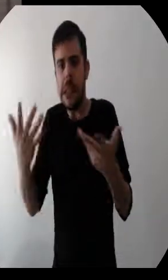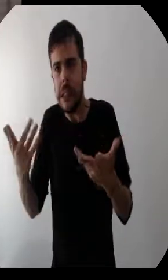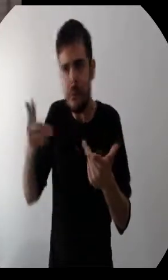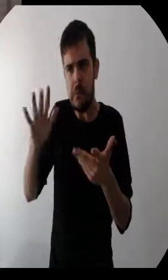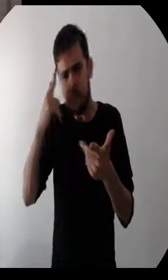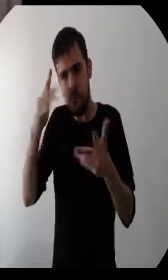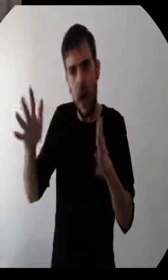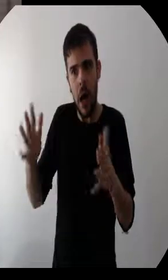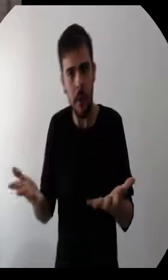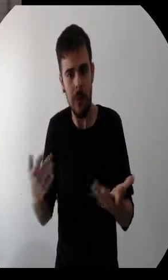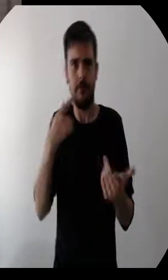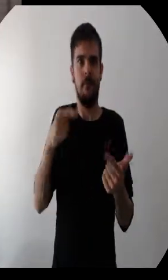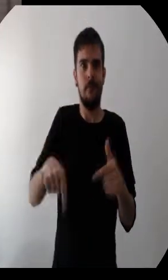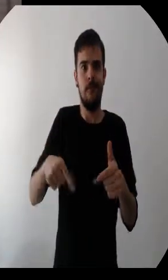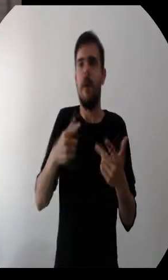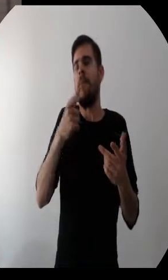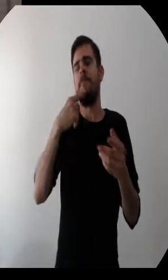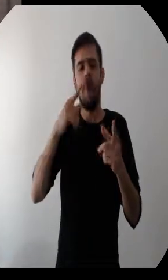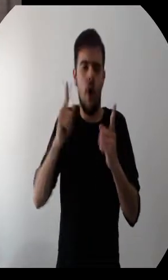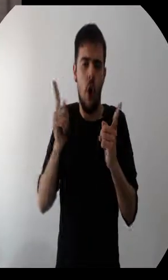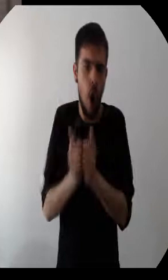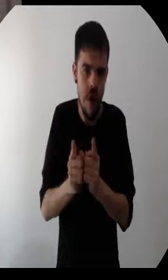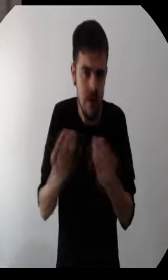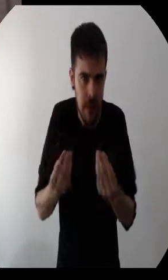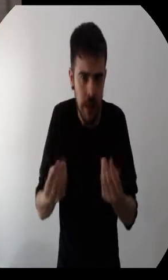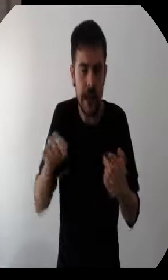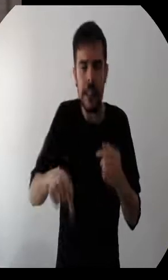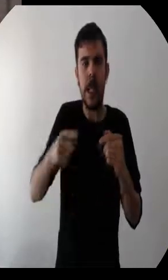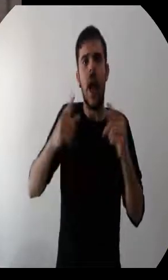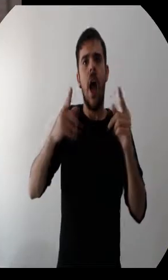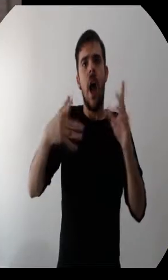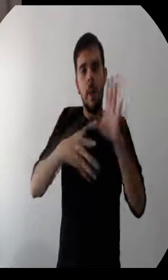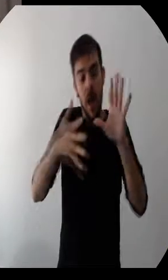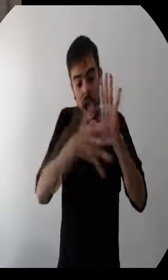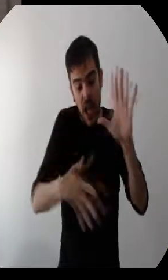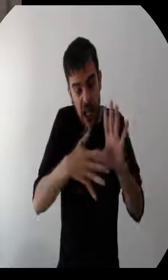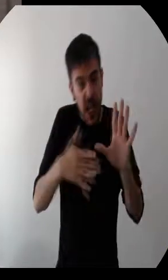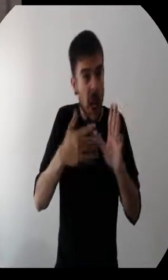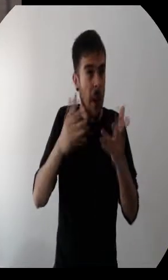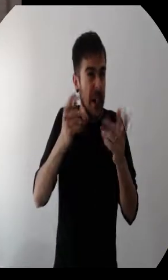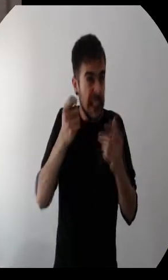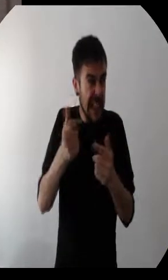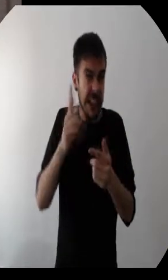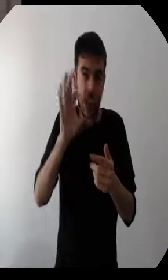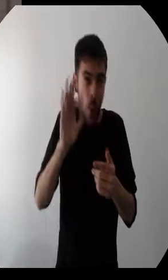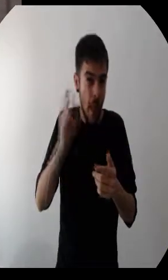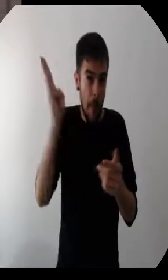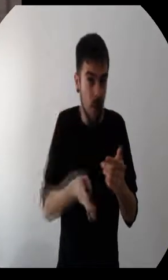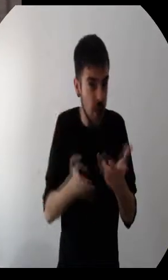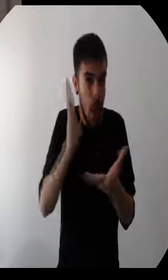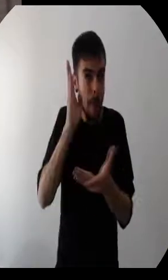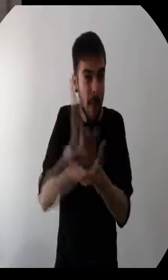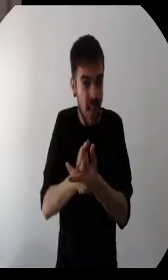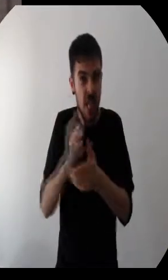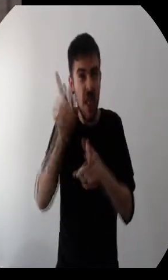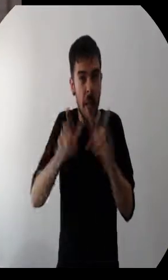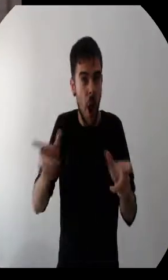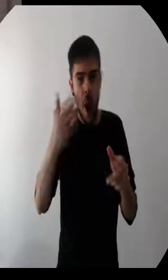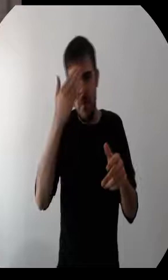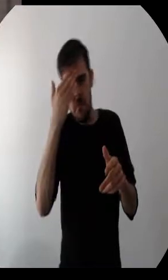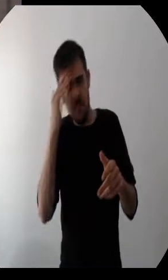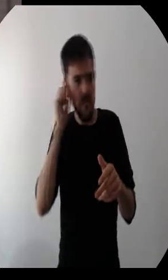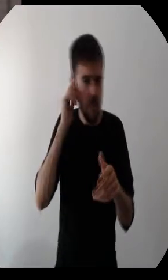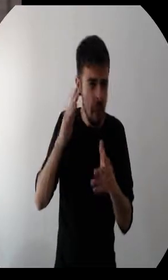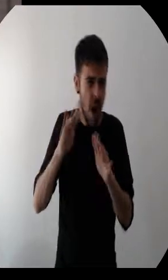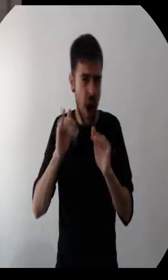un motivo de preocupación que en América Latina el 50%, casi la mitad de los muchachos de 15 años que han frecuentado